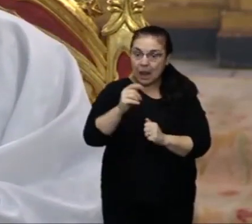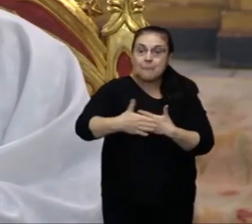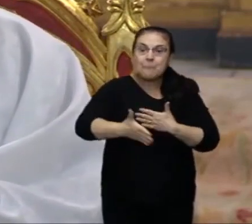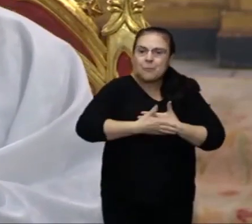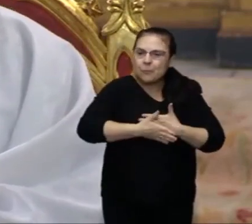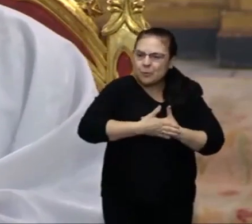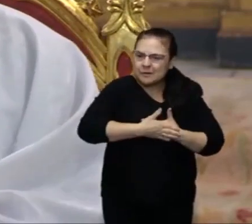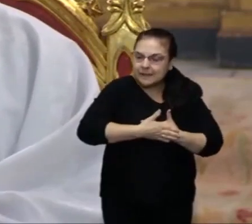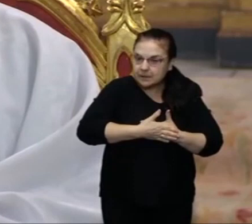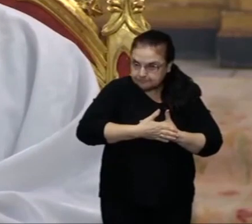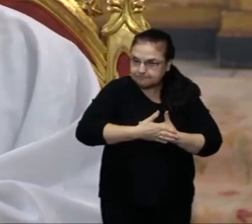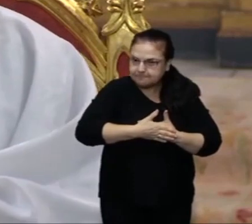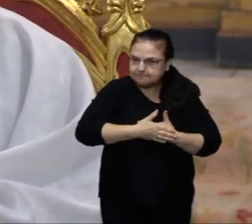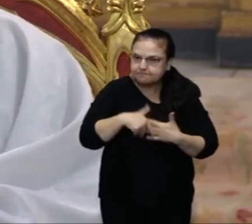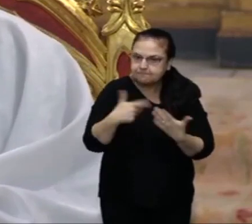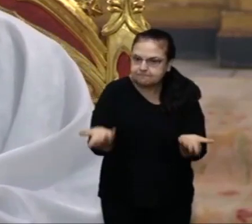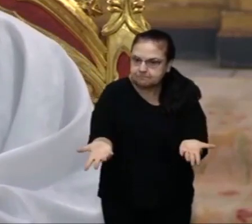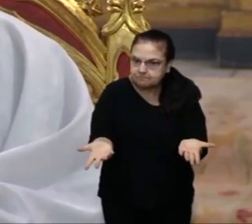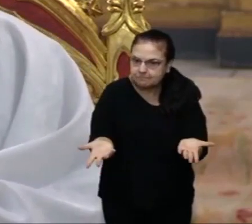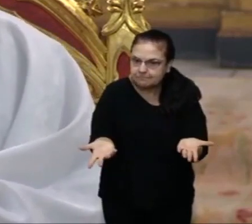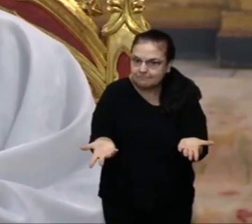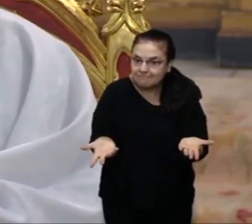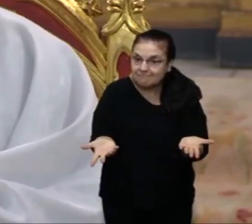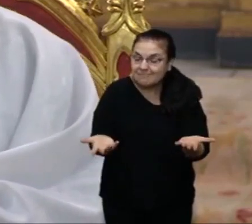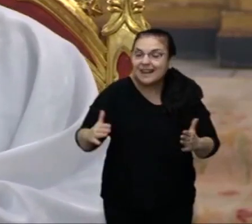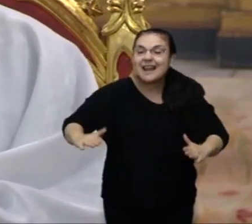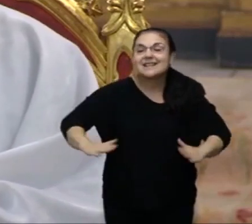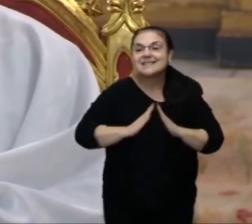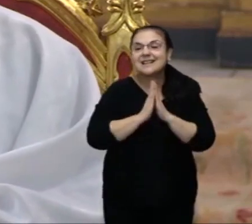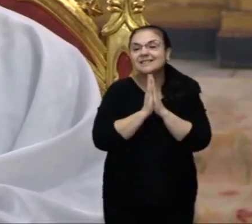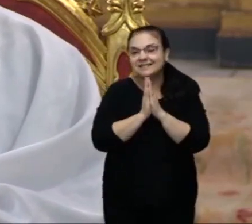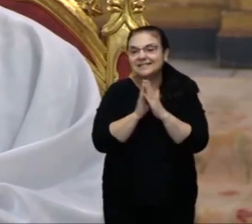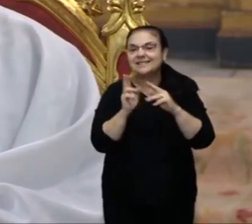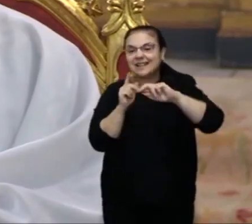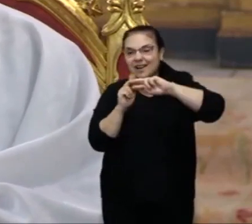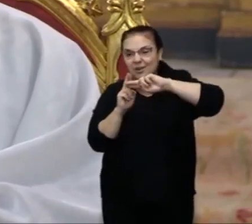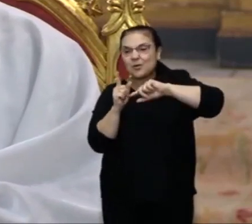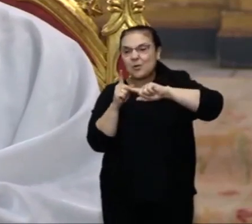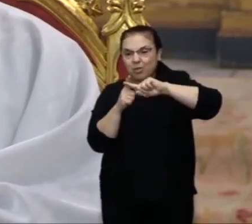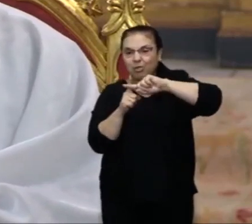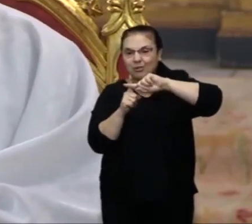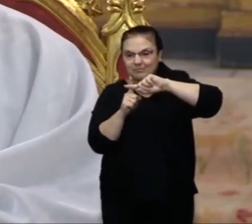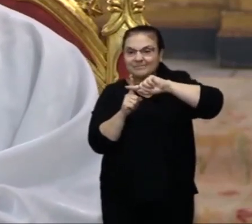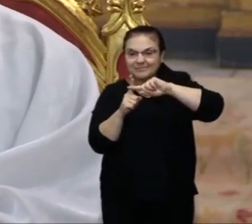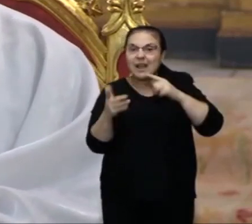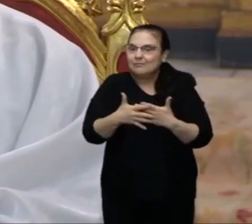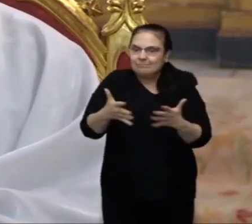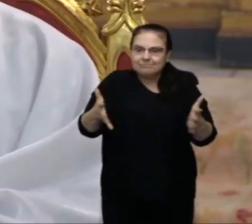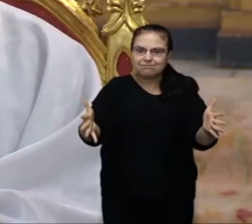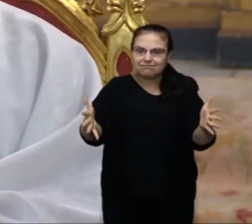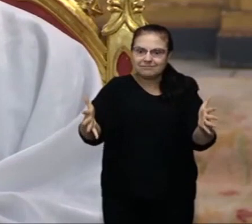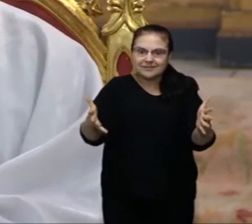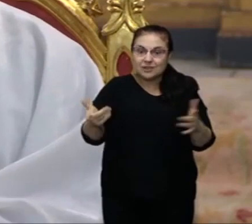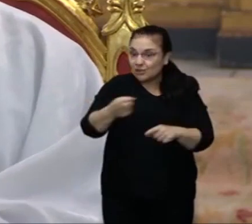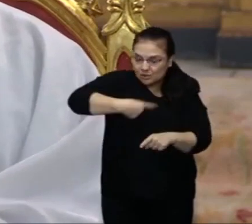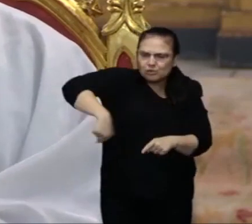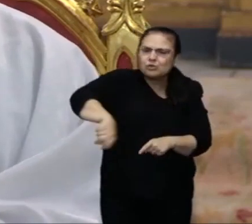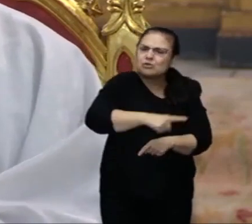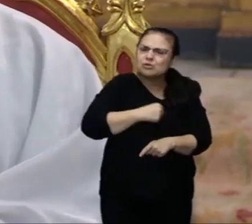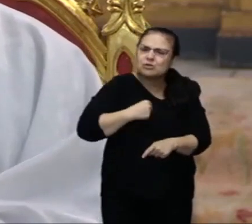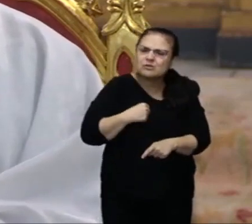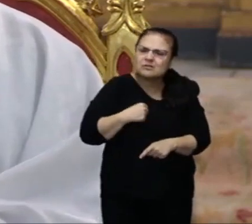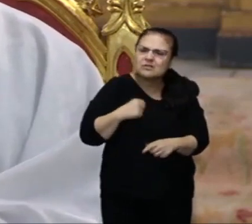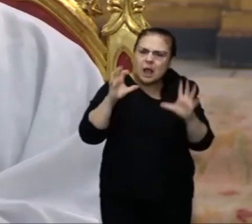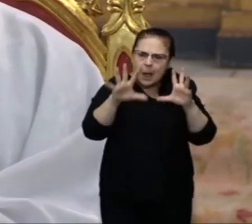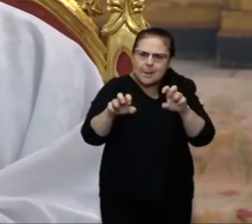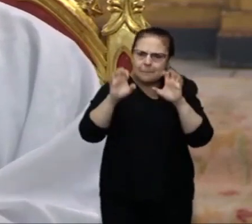puerta es la Santa Cruz, es la cruz que es angosta. Y hemos de aprender, San